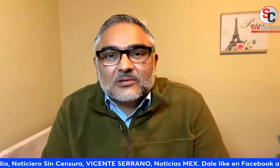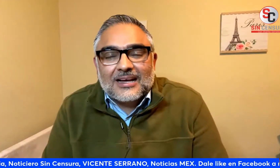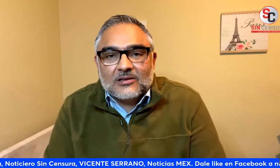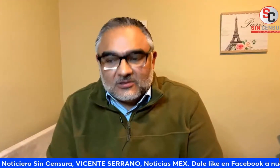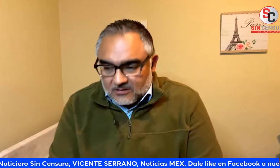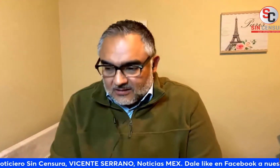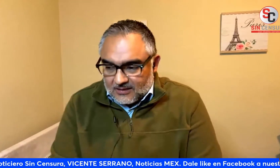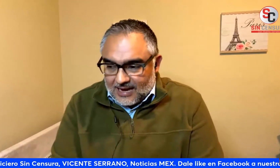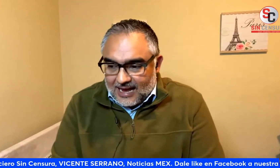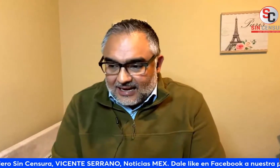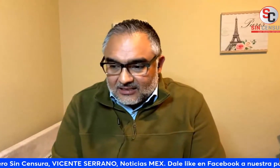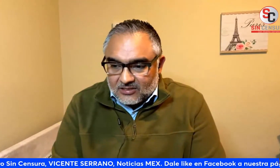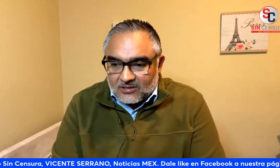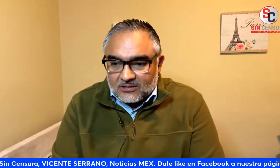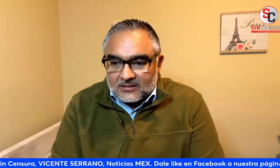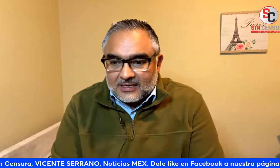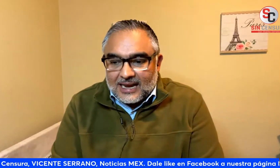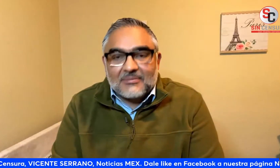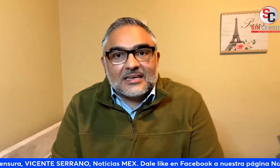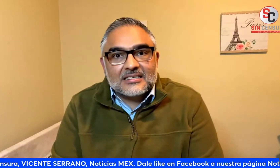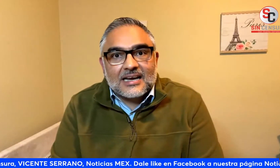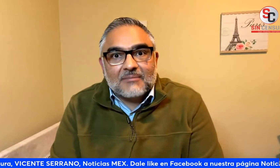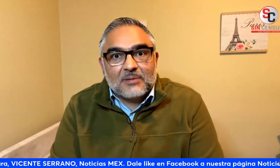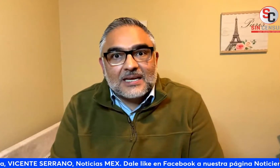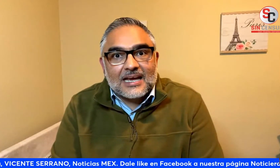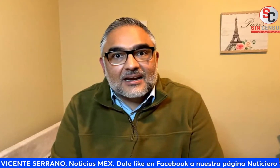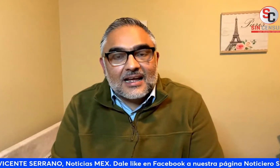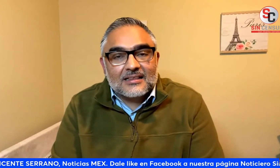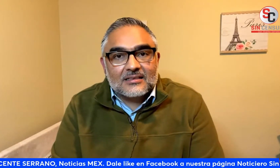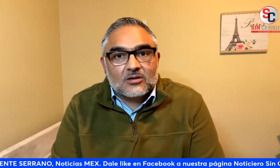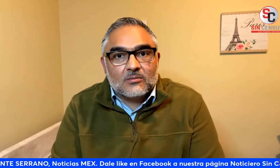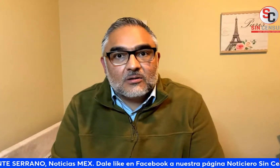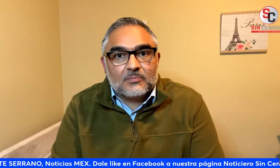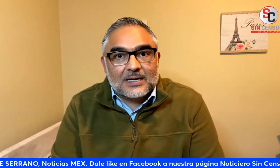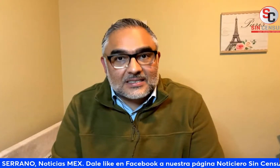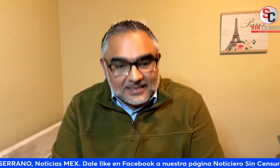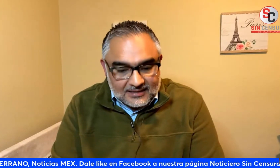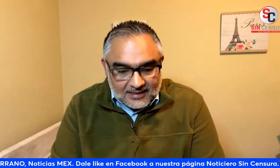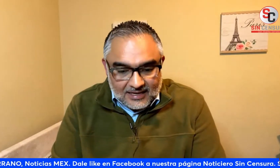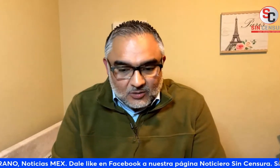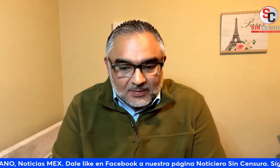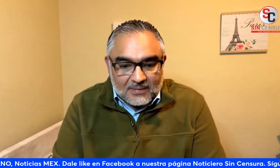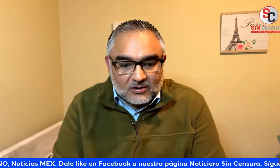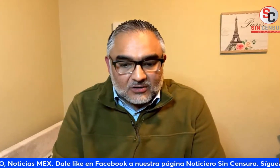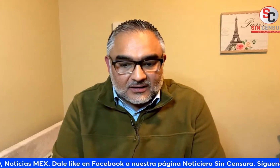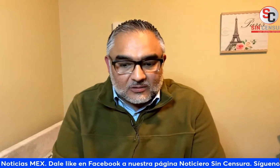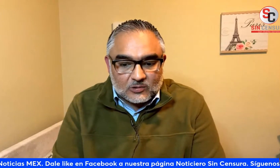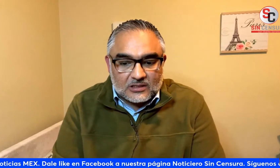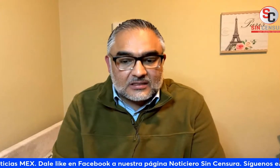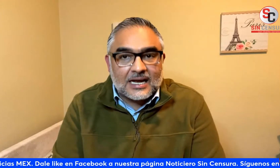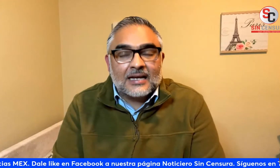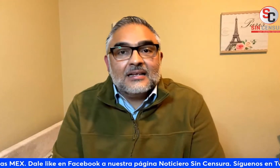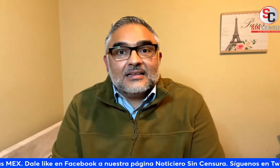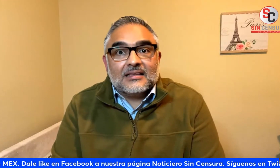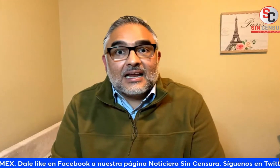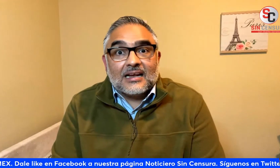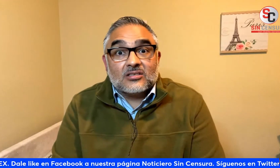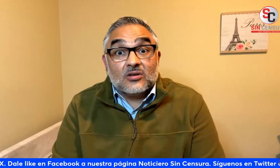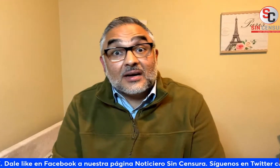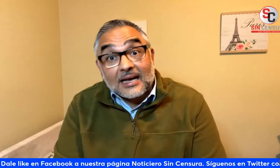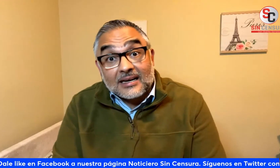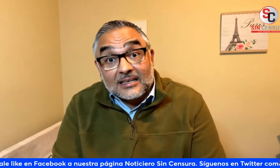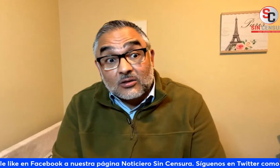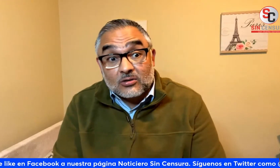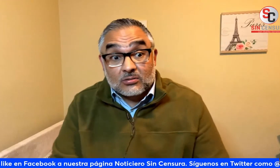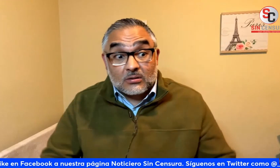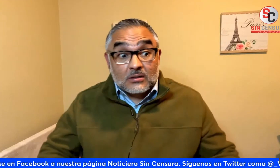ves, diputado, la elección de la ministra Piña Hernández como presidenta de la Suprema Corte de Justicia de la